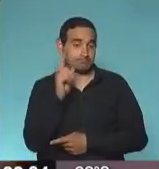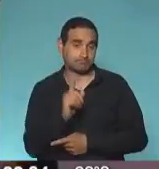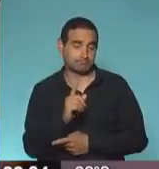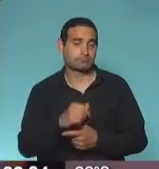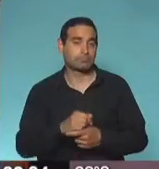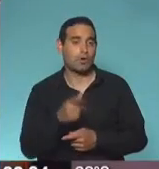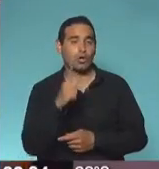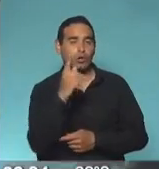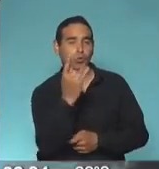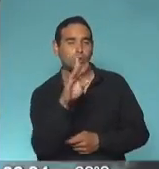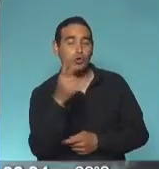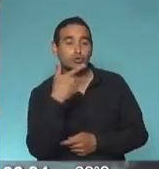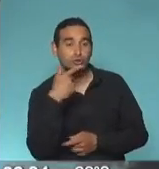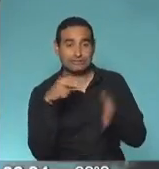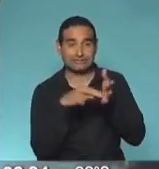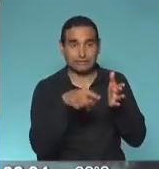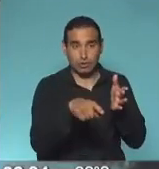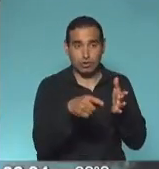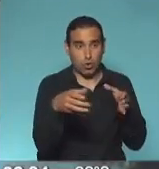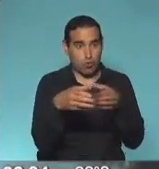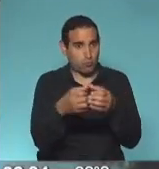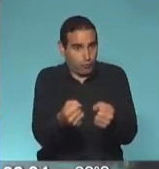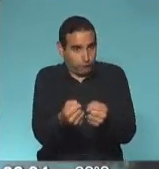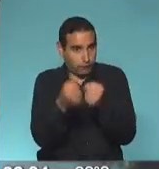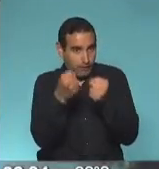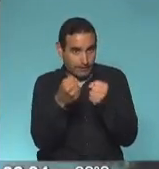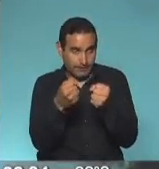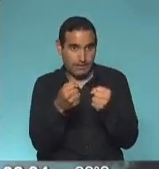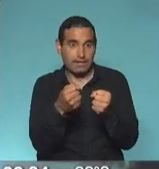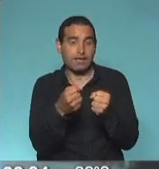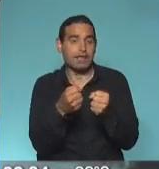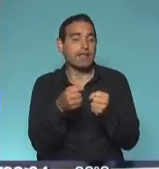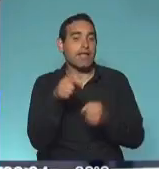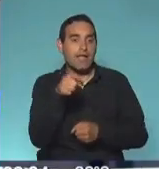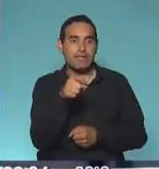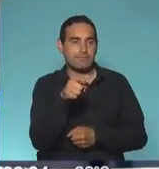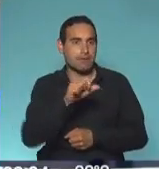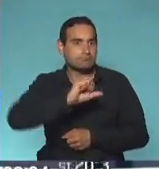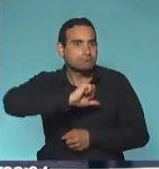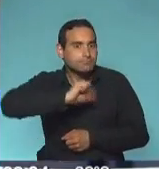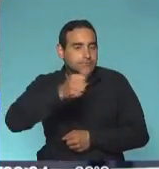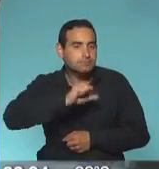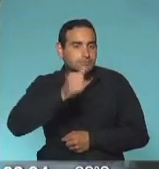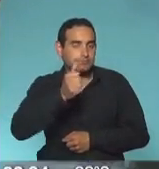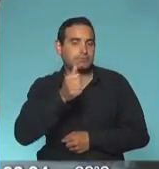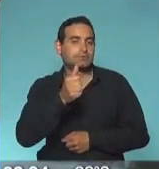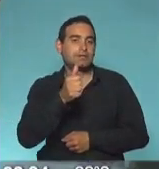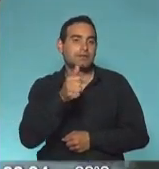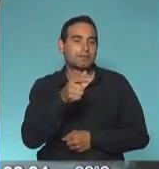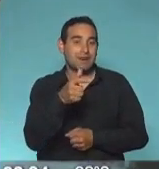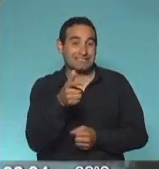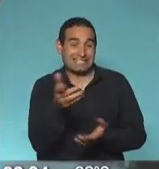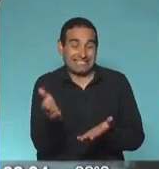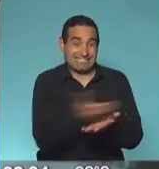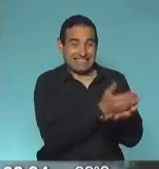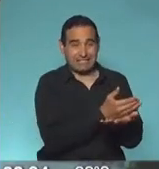los kurdos sirios han sido la fuerza de choque más exitosa con respecto a los yihadistas, sacarlos del